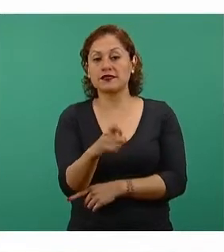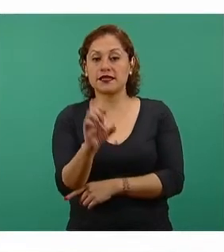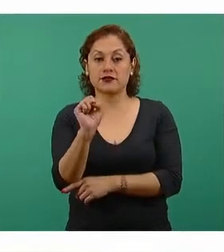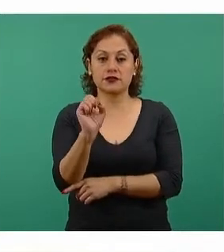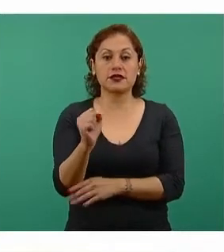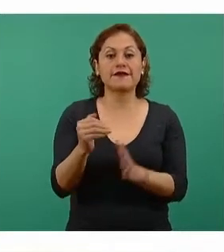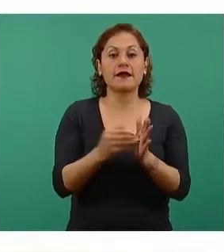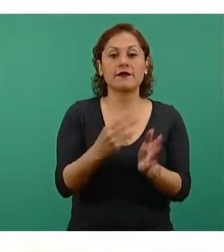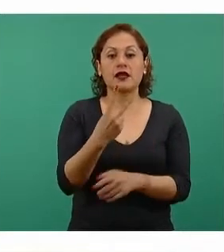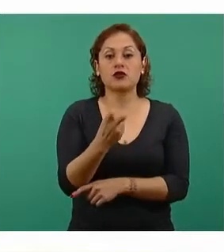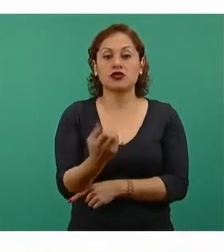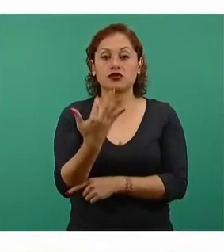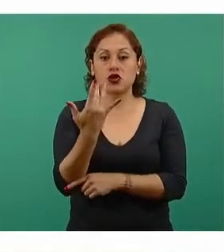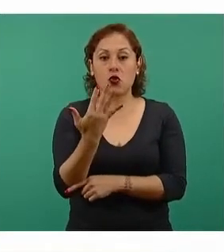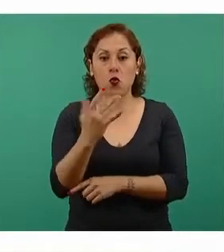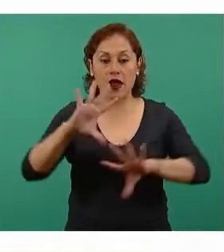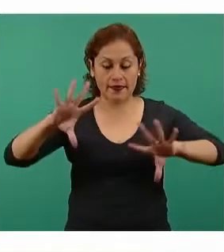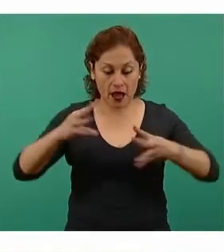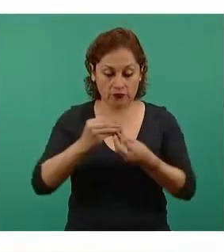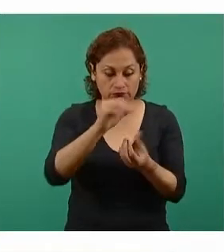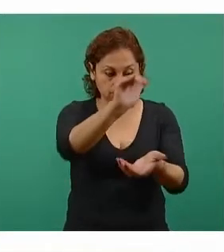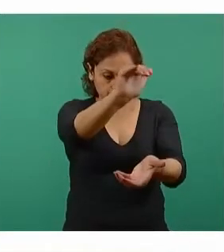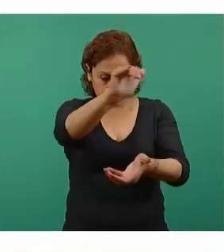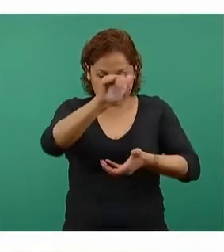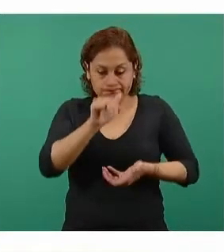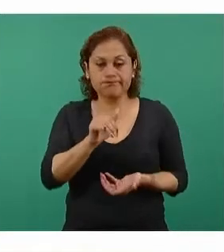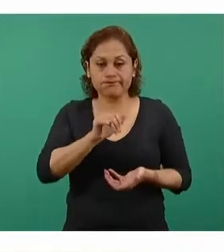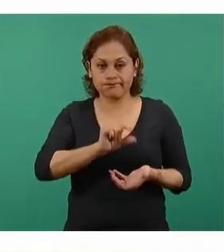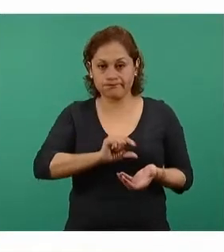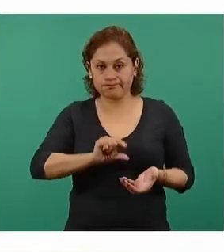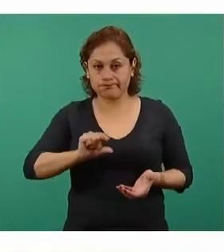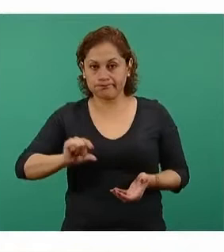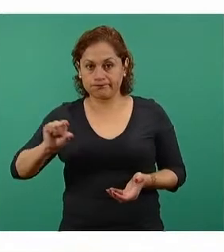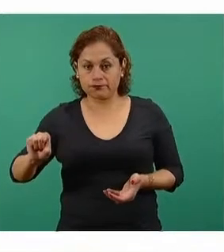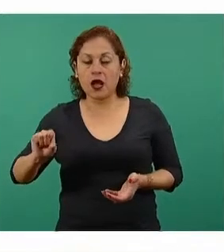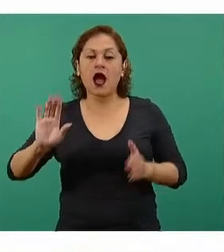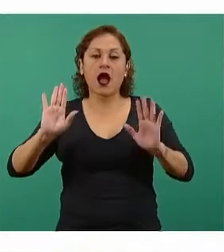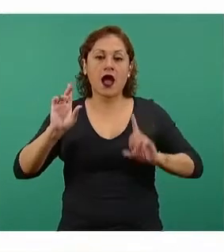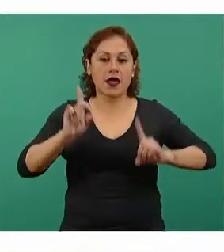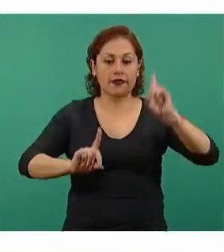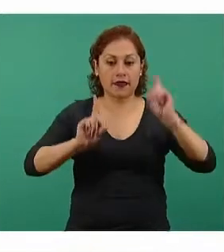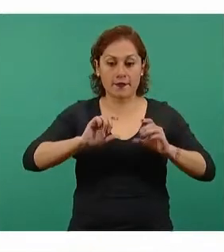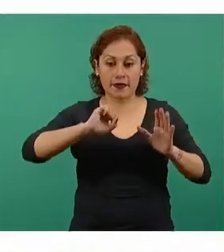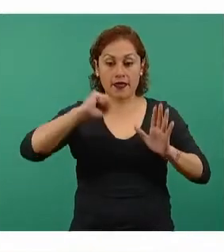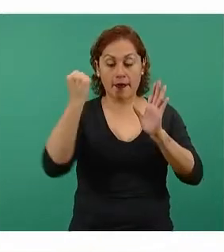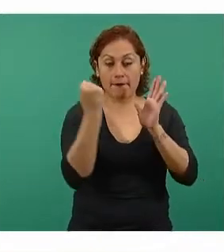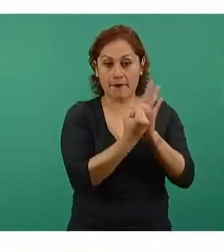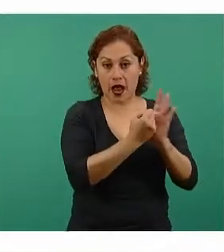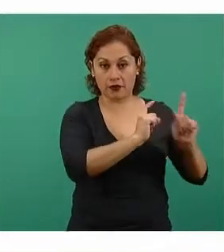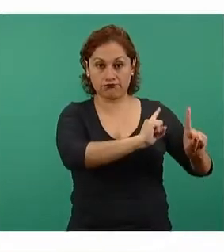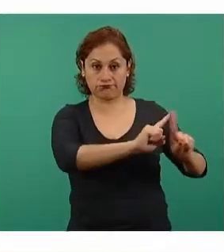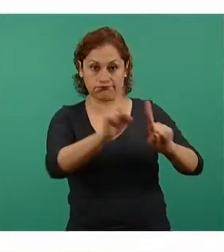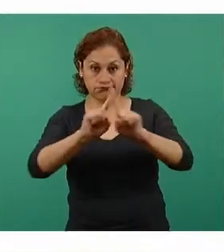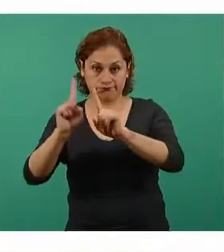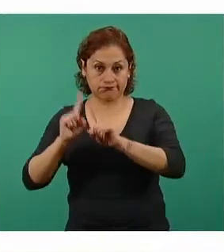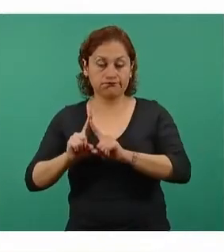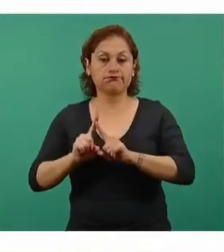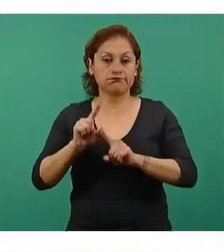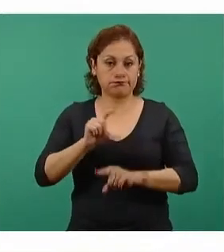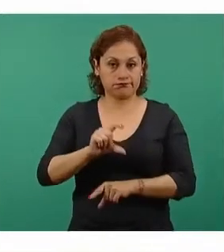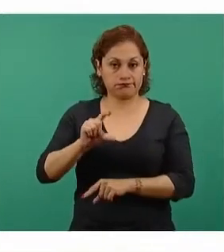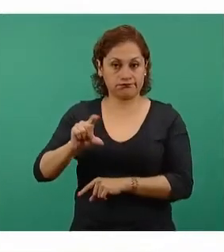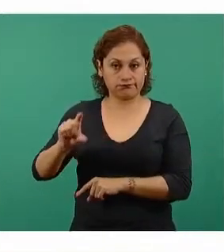8,160,250 total de dosis recibidas, pues las podemos tener distribuidas con base a la vacuna que nos llegó.